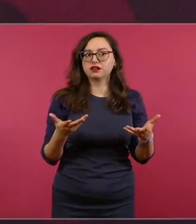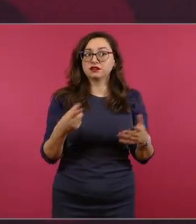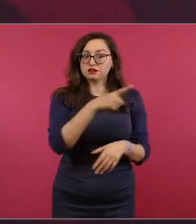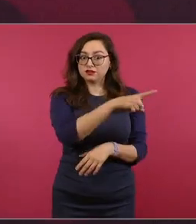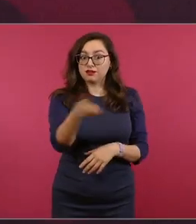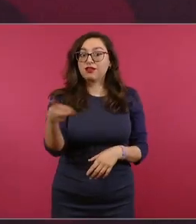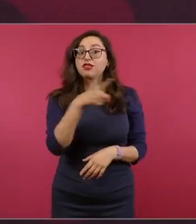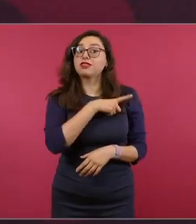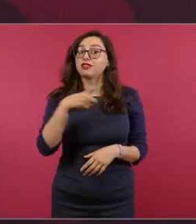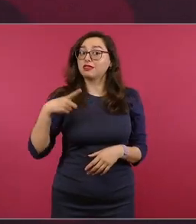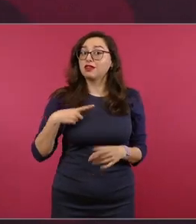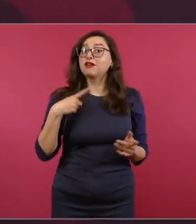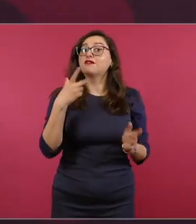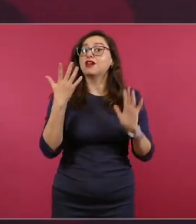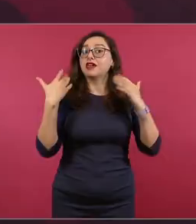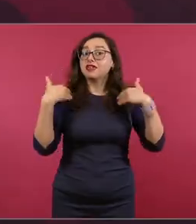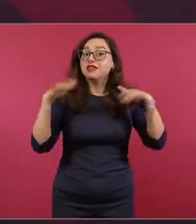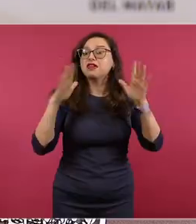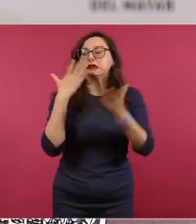porque el periodismo